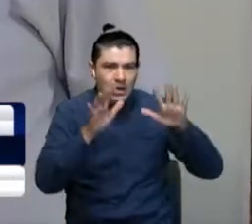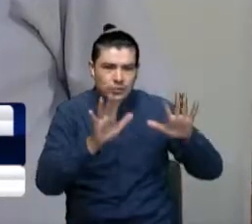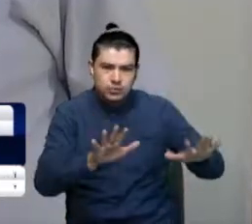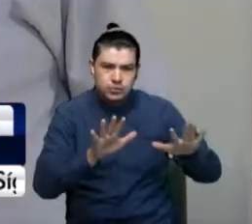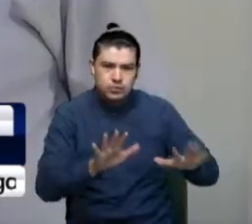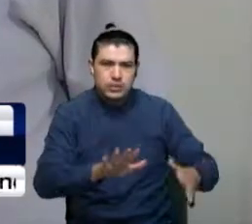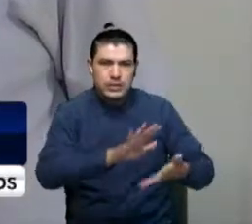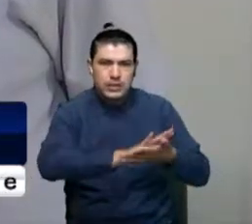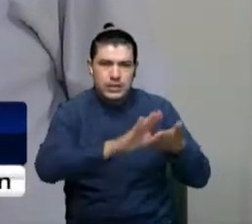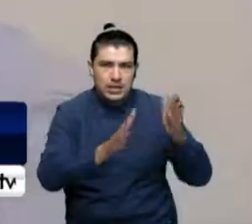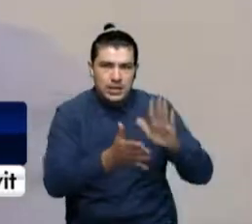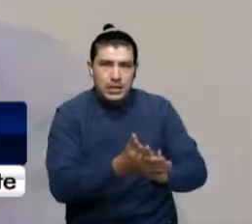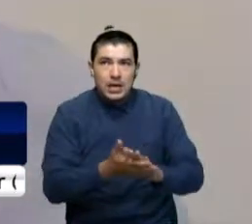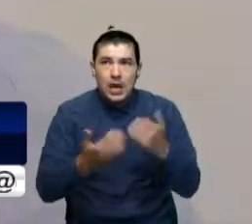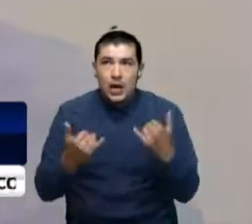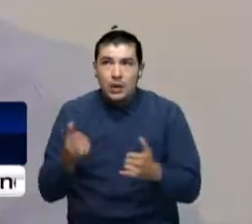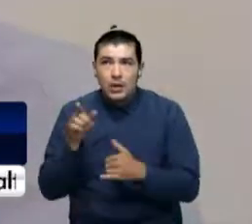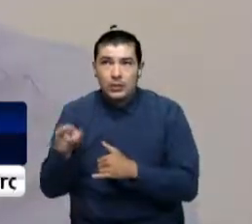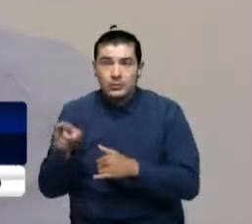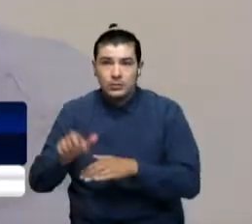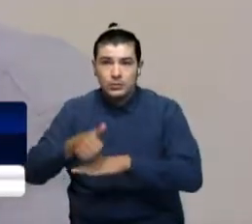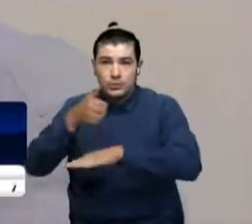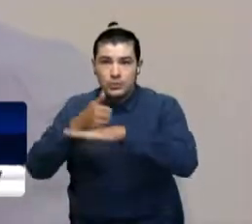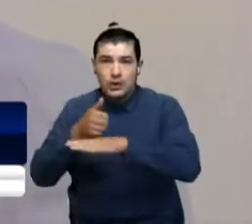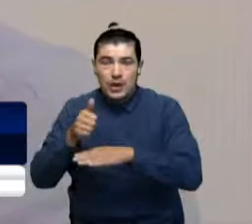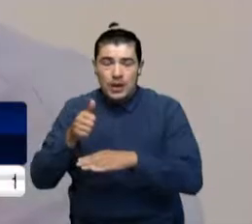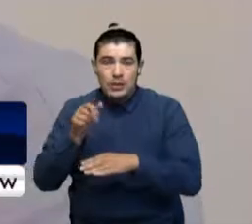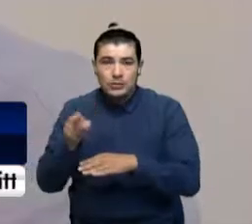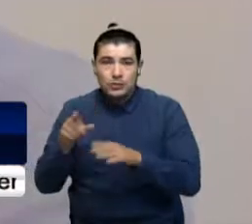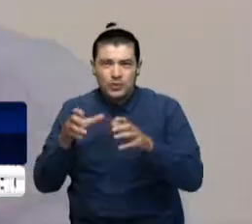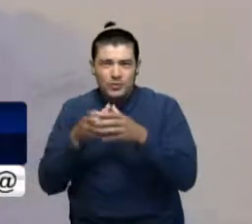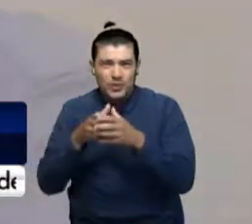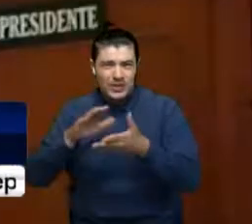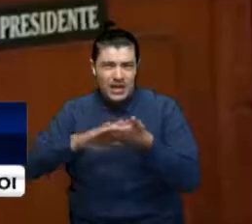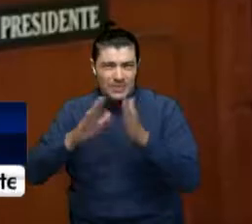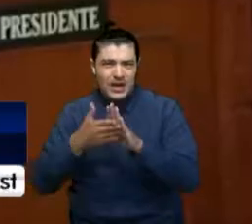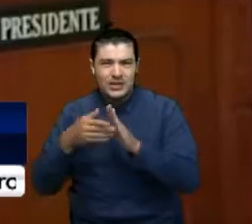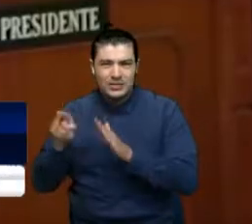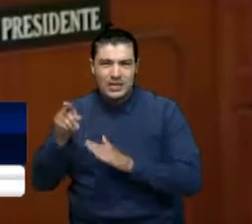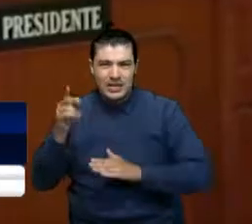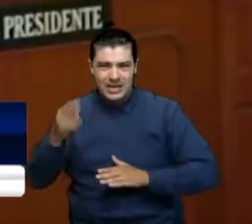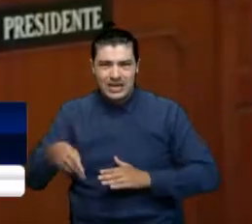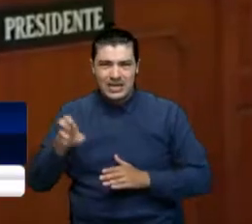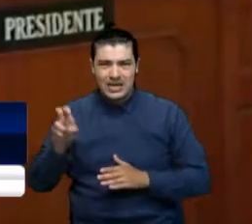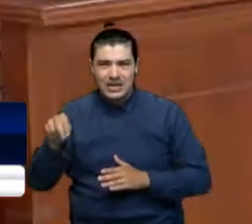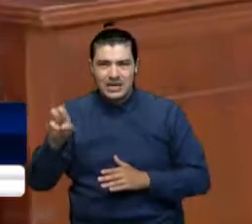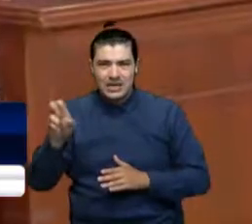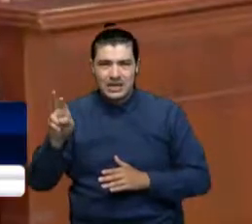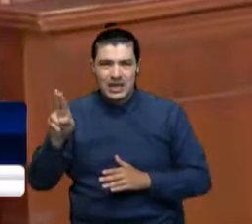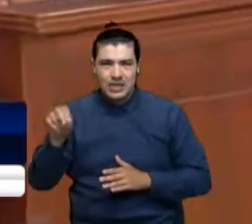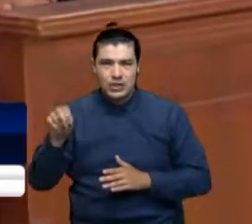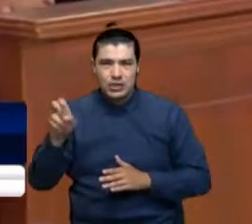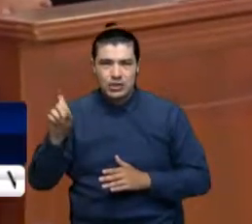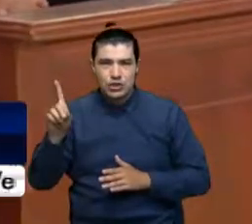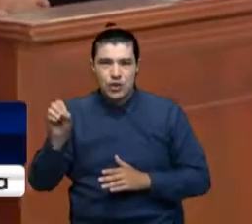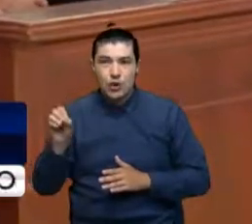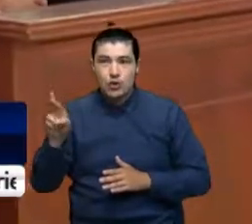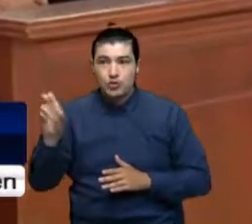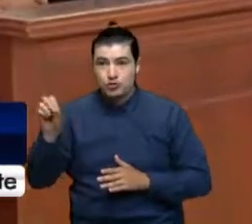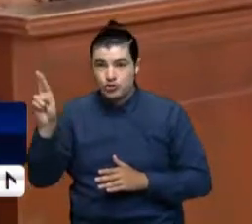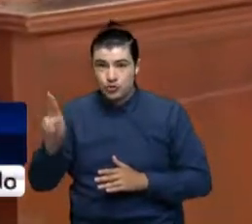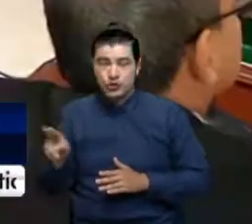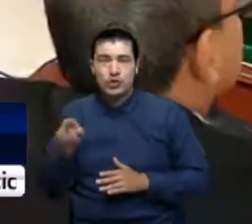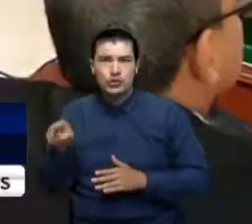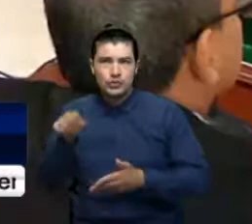de la comisión nacional de paz fernando ros es más específico aunque asegura que la propuesta de los diputados sin ser oficialmente